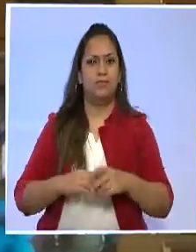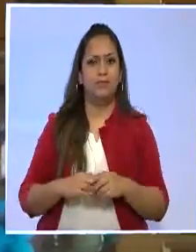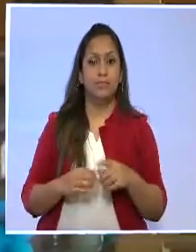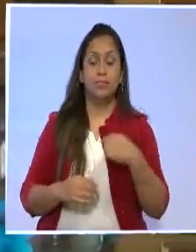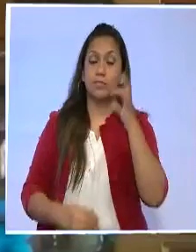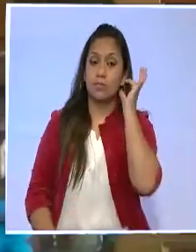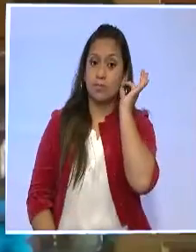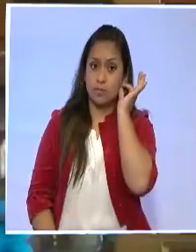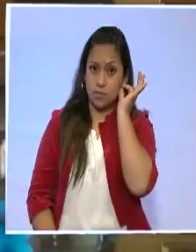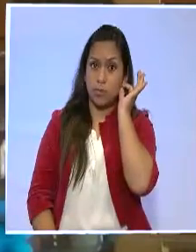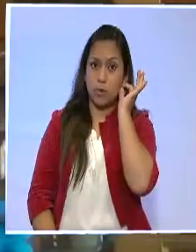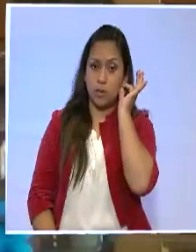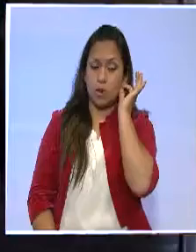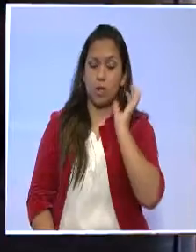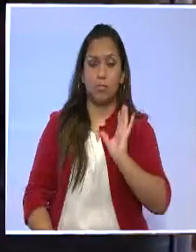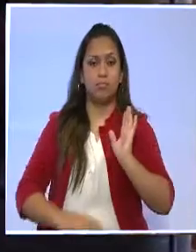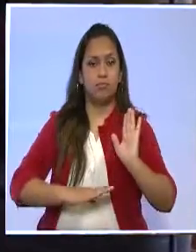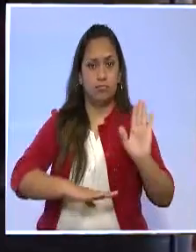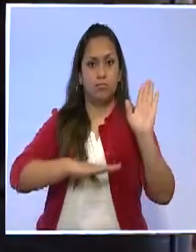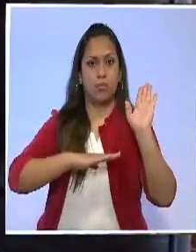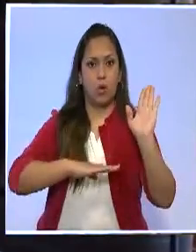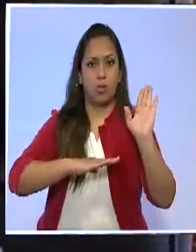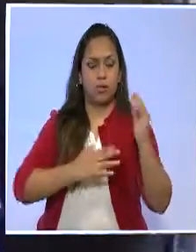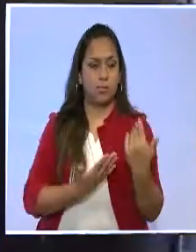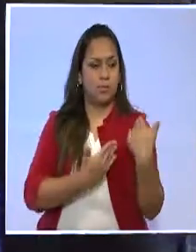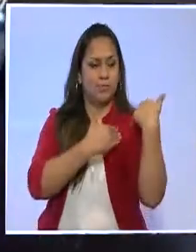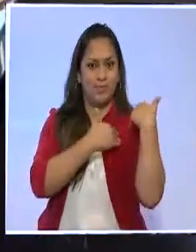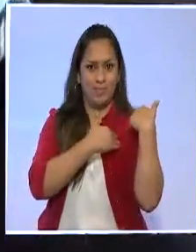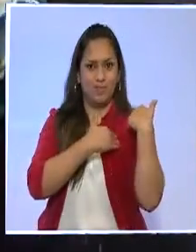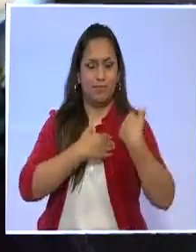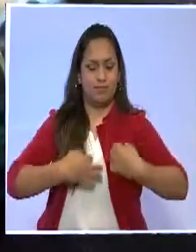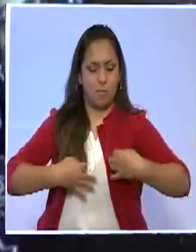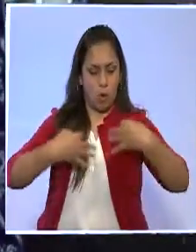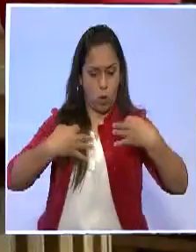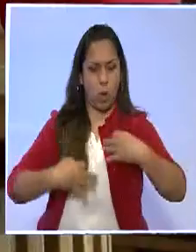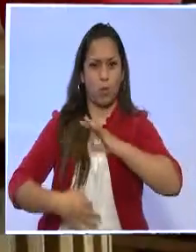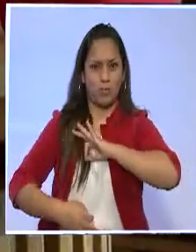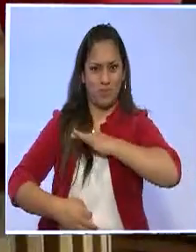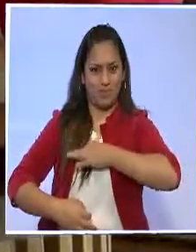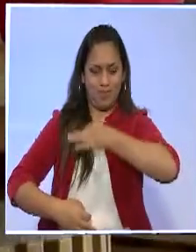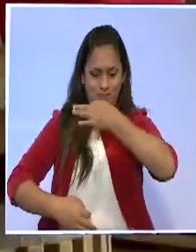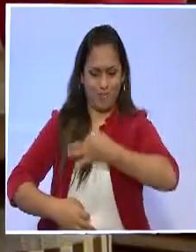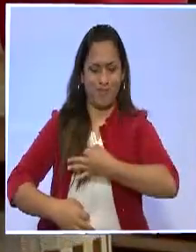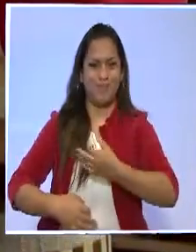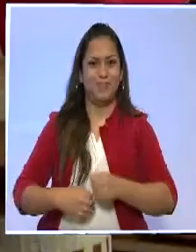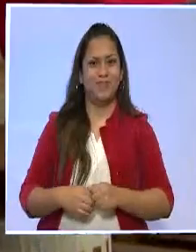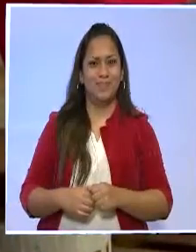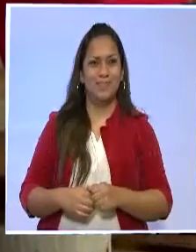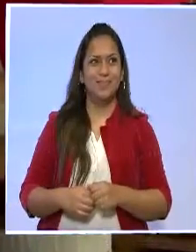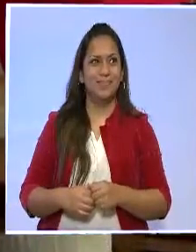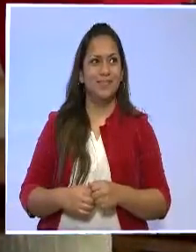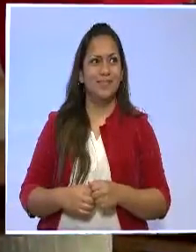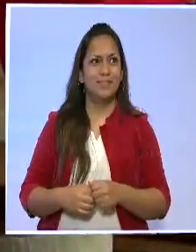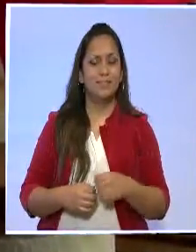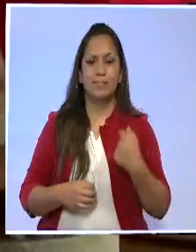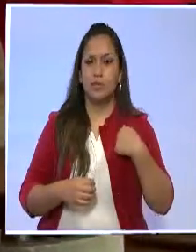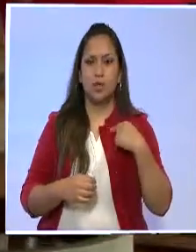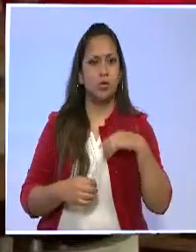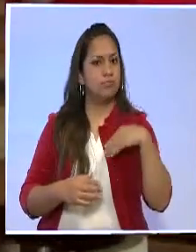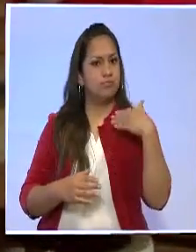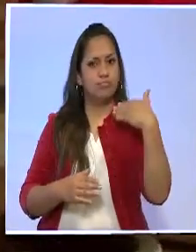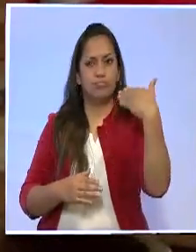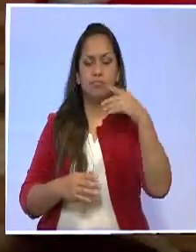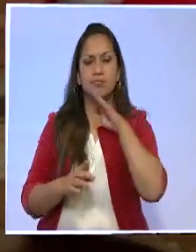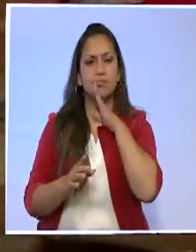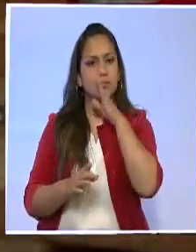comprometida responsable honesta siempre uno va siendo va haciendo porque va construyendo va